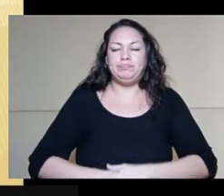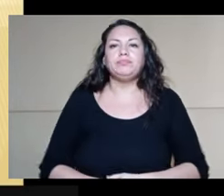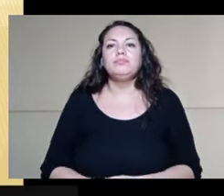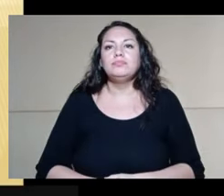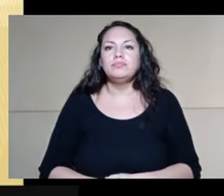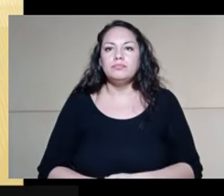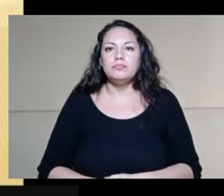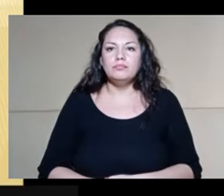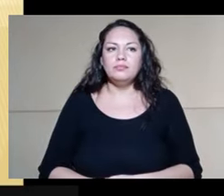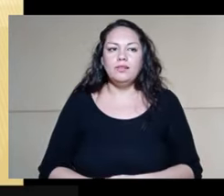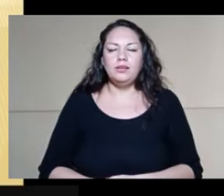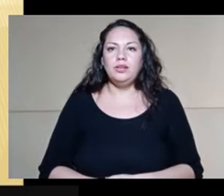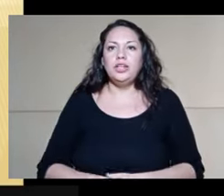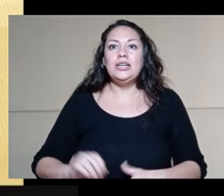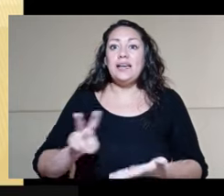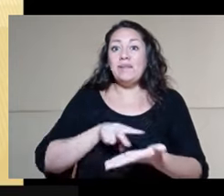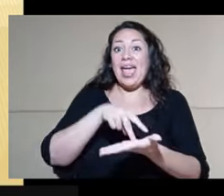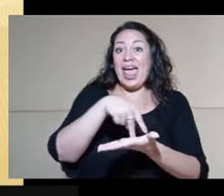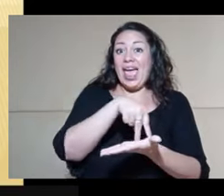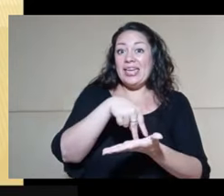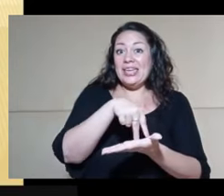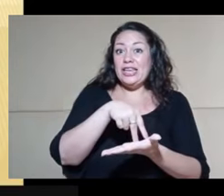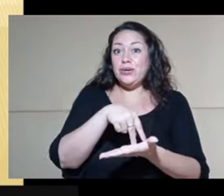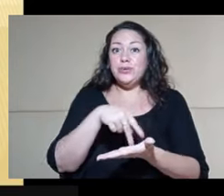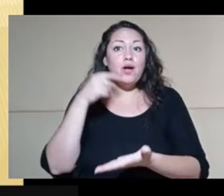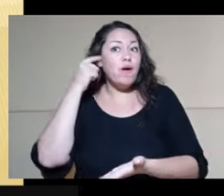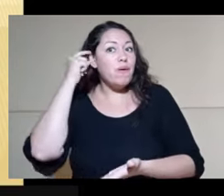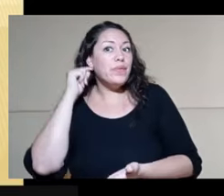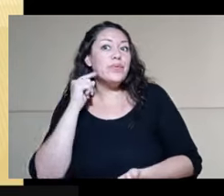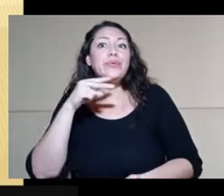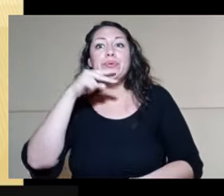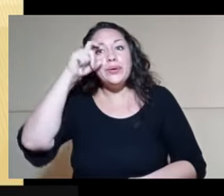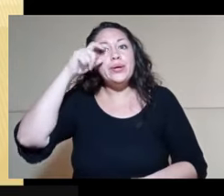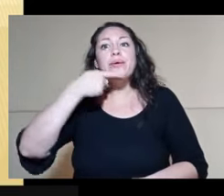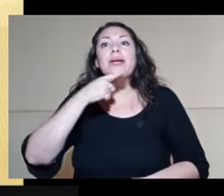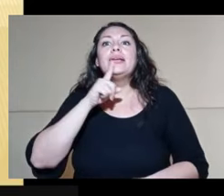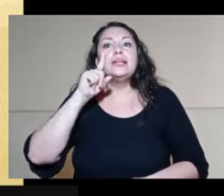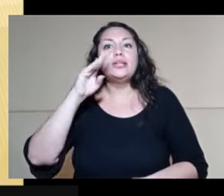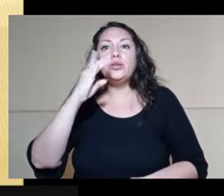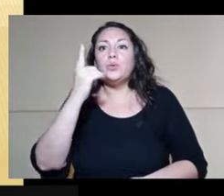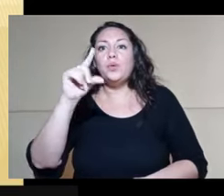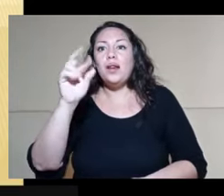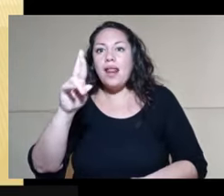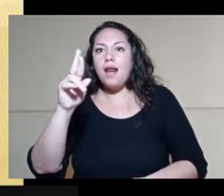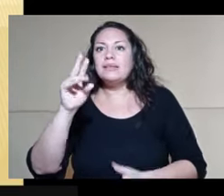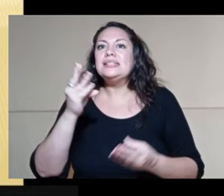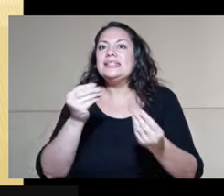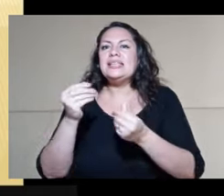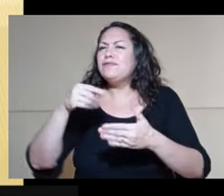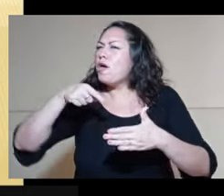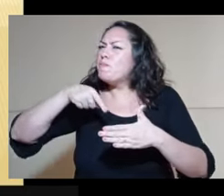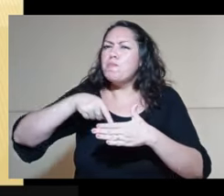sensibilidad profunda. ¿Mm? Entonces, todo lo que es el equilibrio y el vestibular, la vía vestibular, es de la sensibilidad